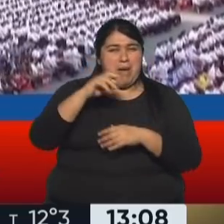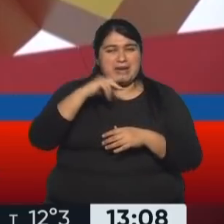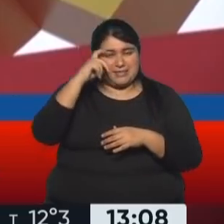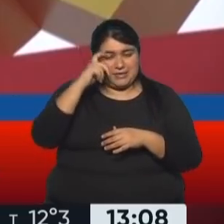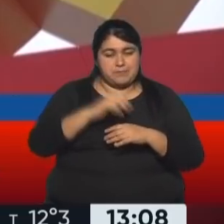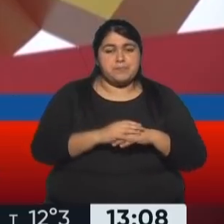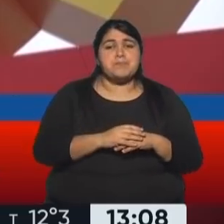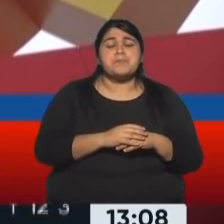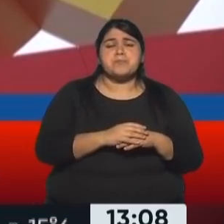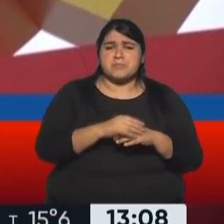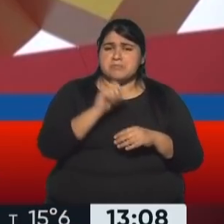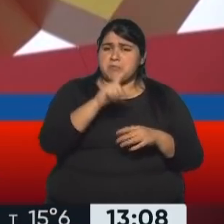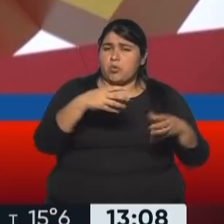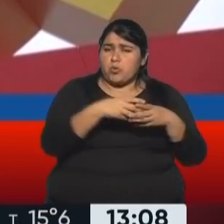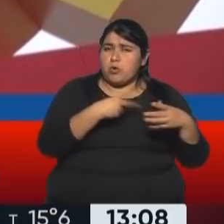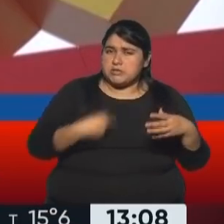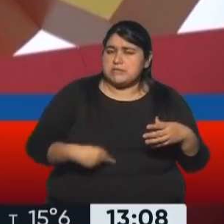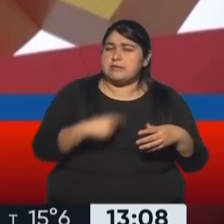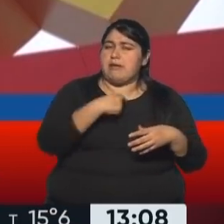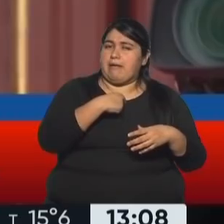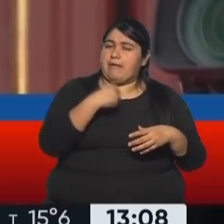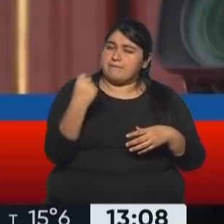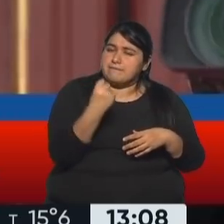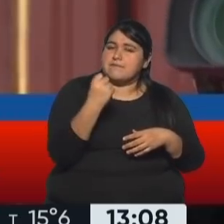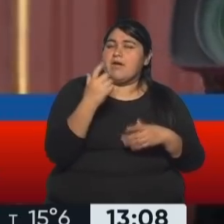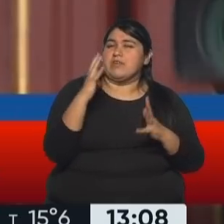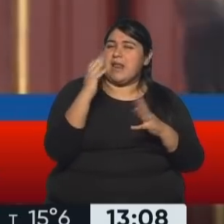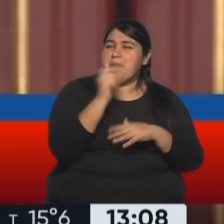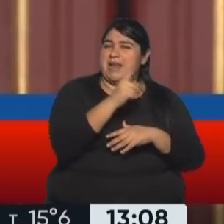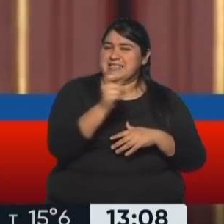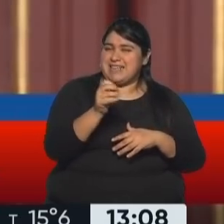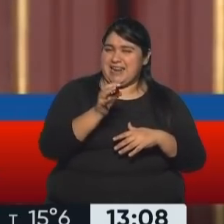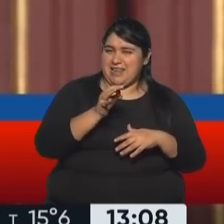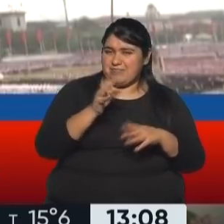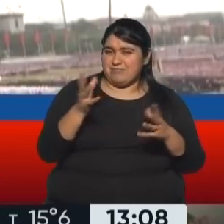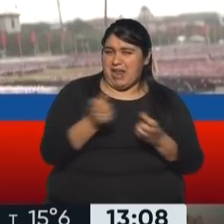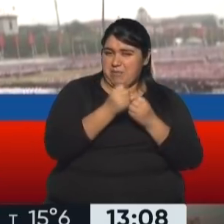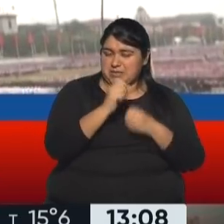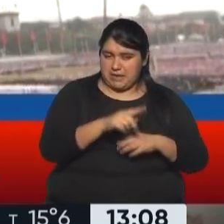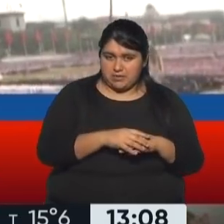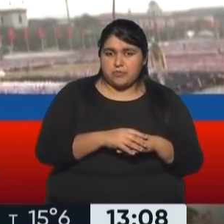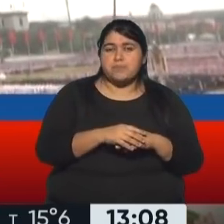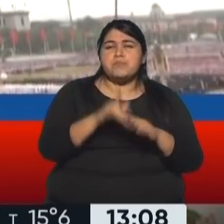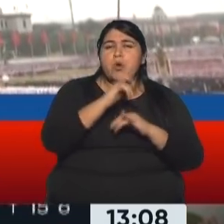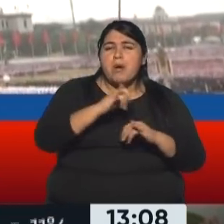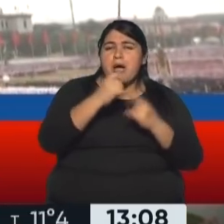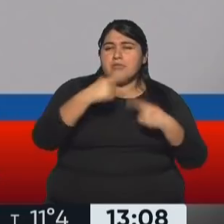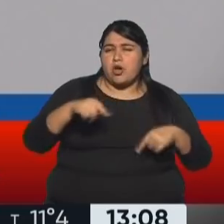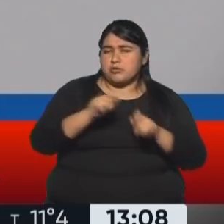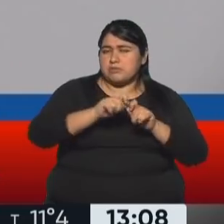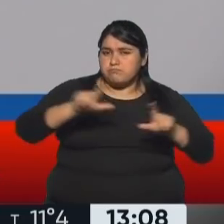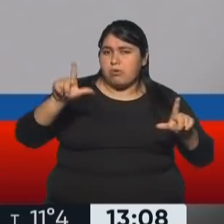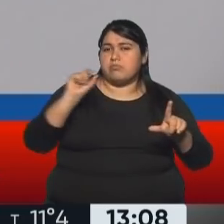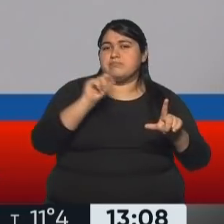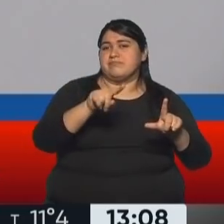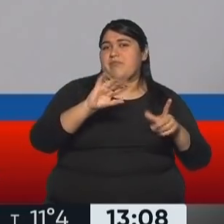Chino evidentemente tiene motivos para celebrar su centenario. En contraste con esta propaganda por los actos que señalan la capacidad